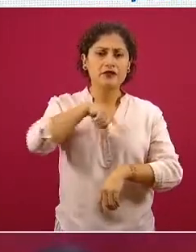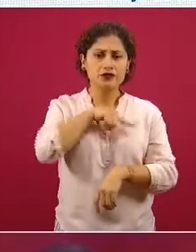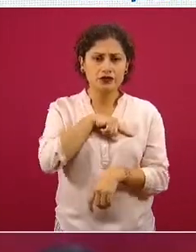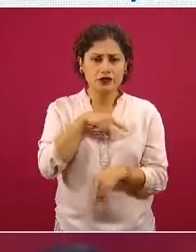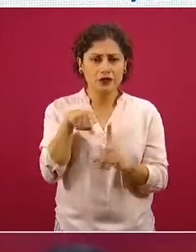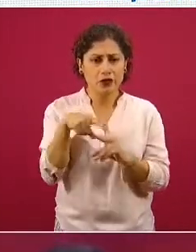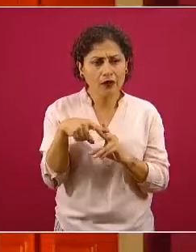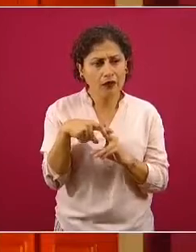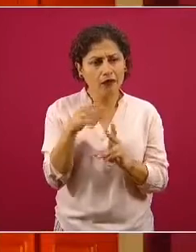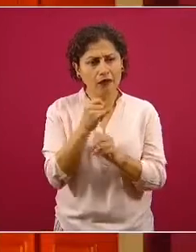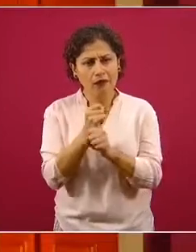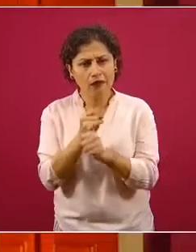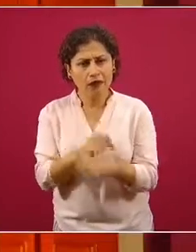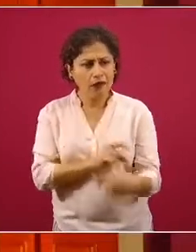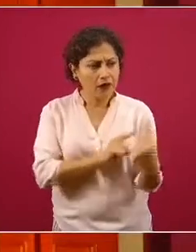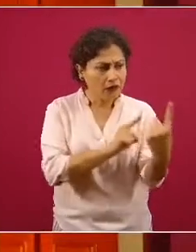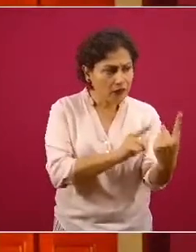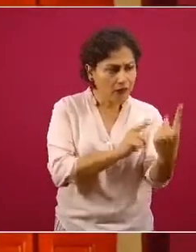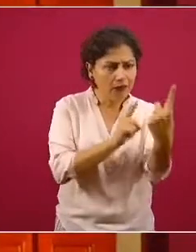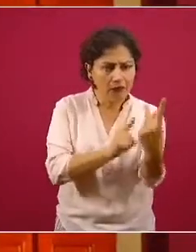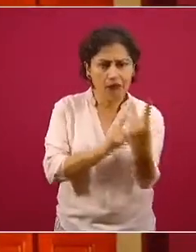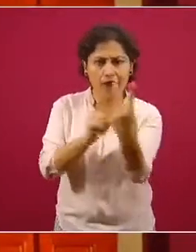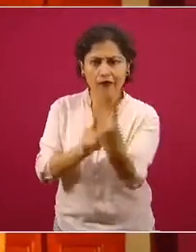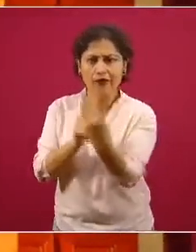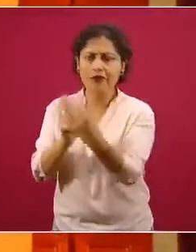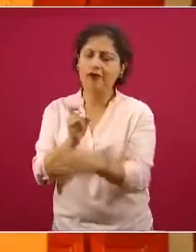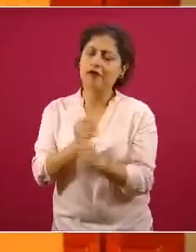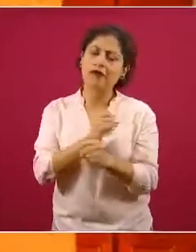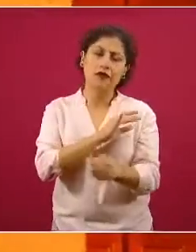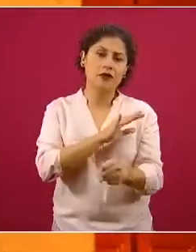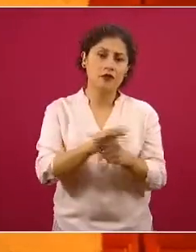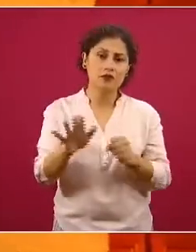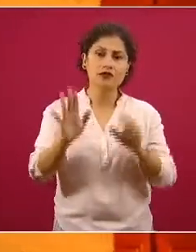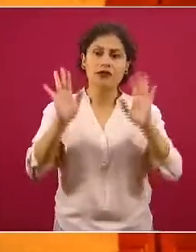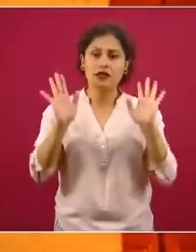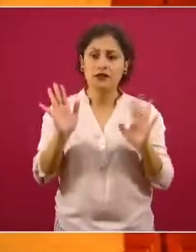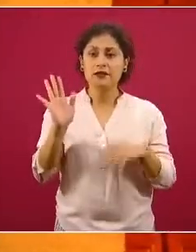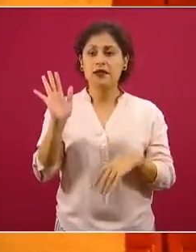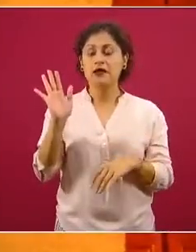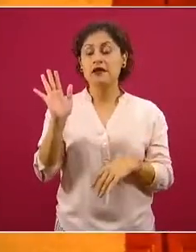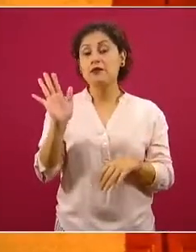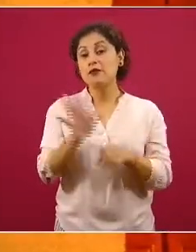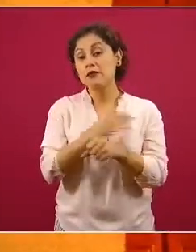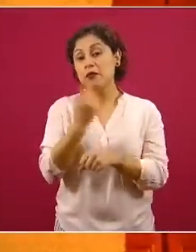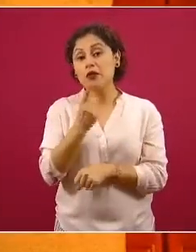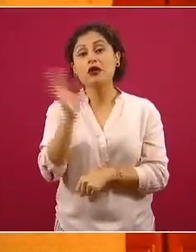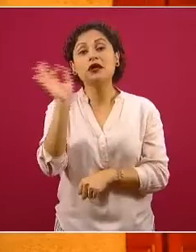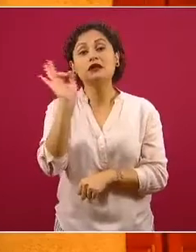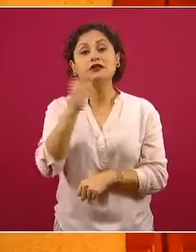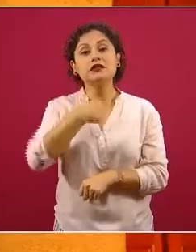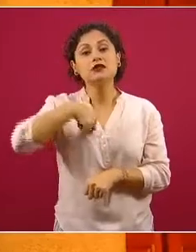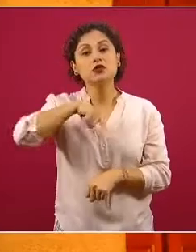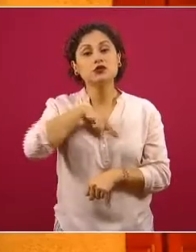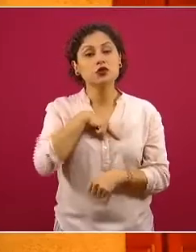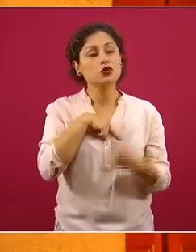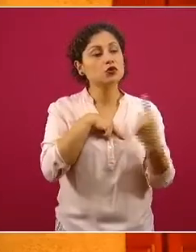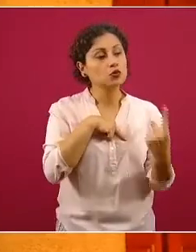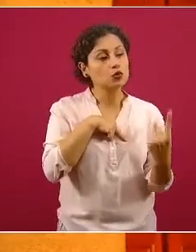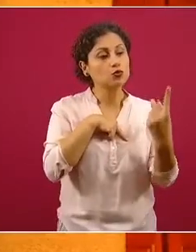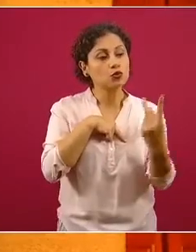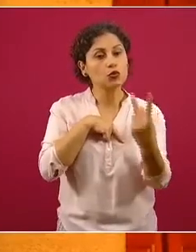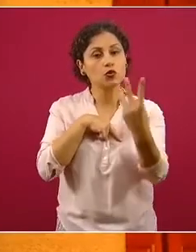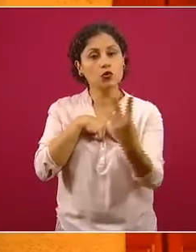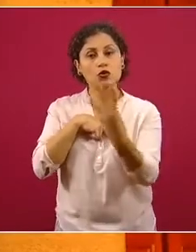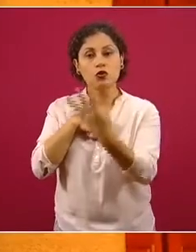de manera directa, y de pretender que se puede medir de manera directa, estaríamos cayendo en una falsedad,